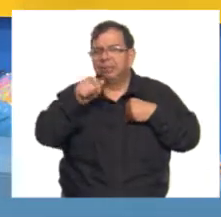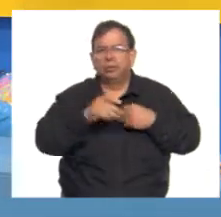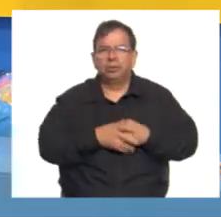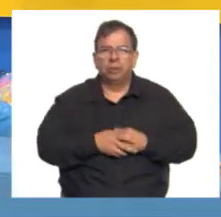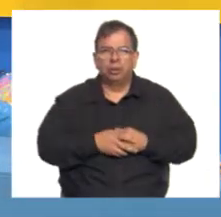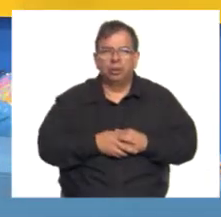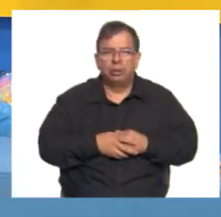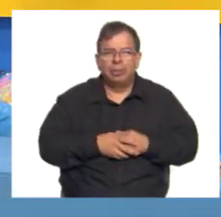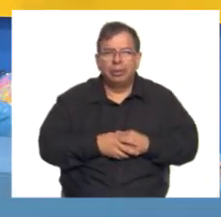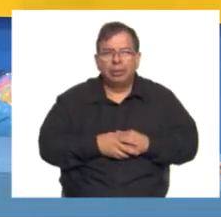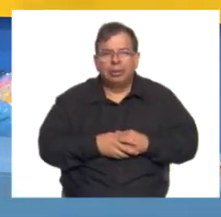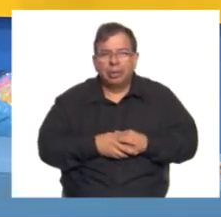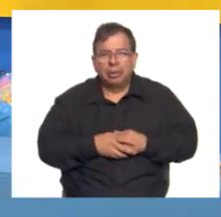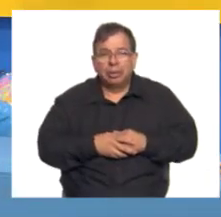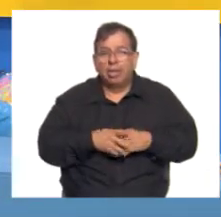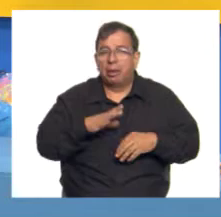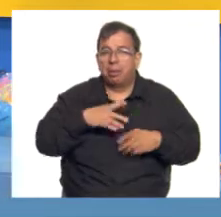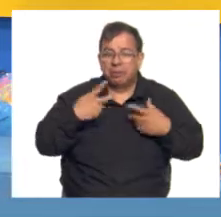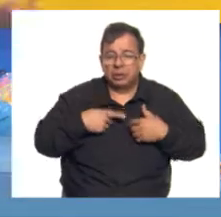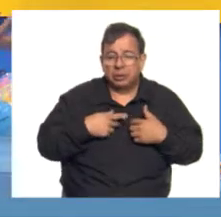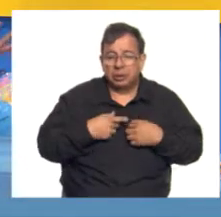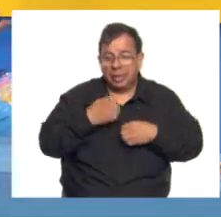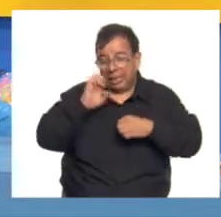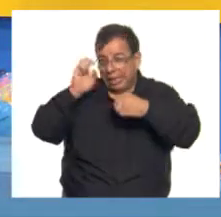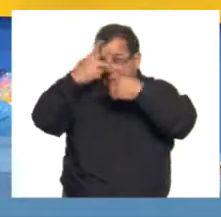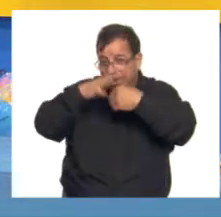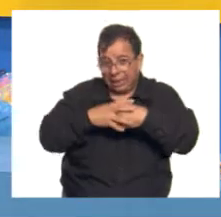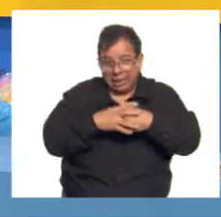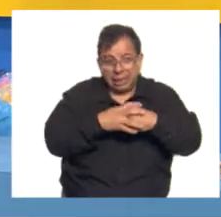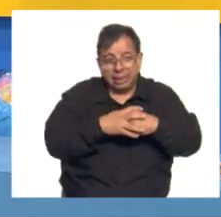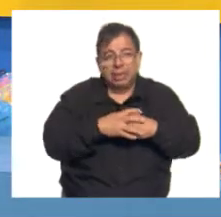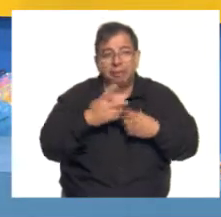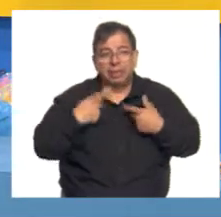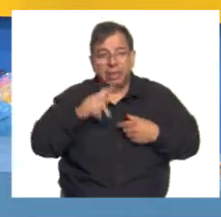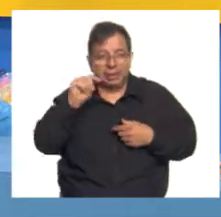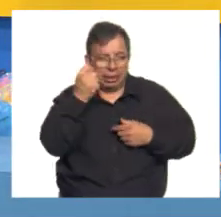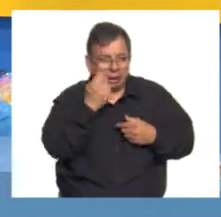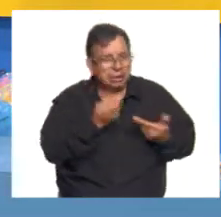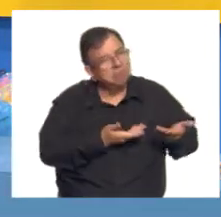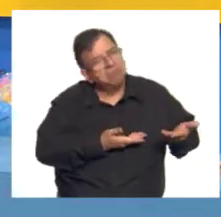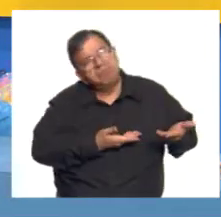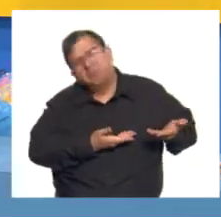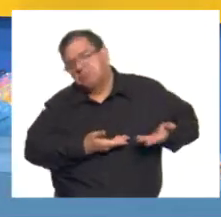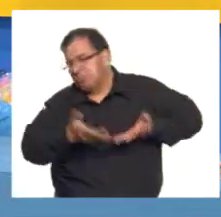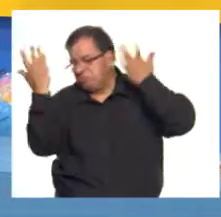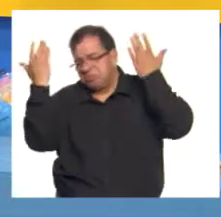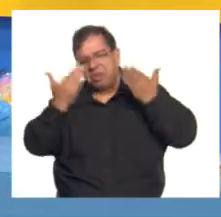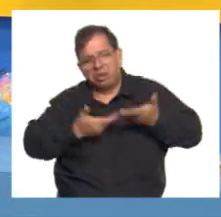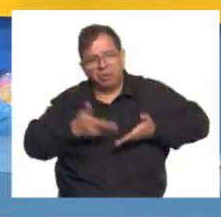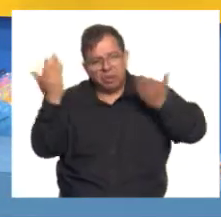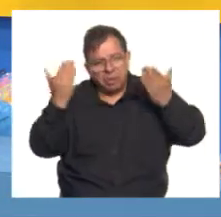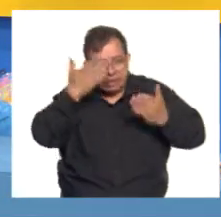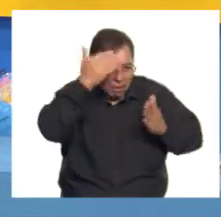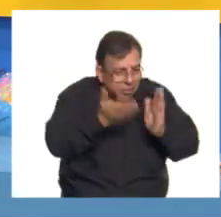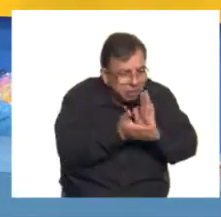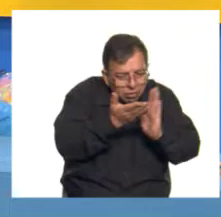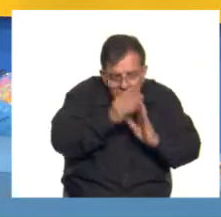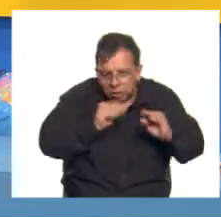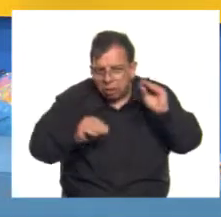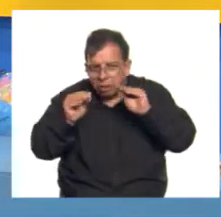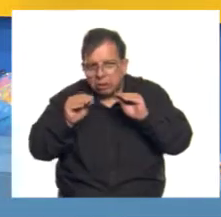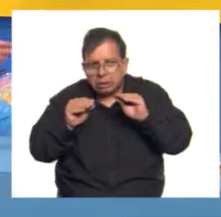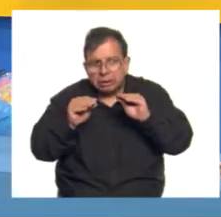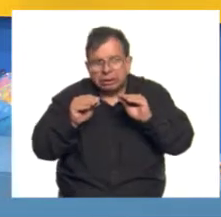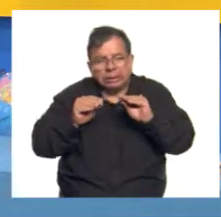haberse llevado las empresas extranjeras a la mayoría de los técnicos que controlaban la maquinaria y que sabían cómo construir la infraestructura, pues